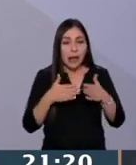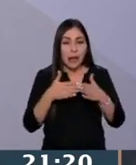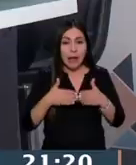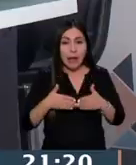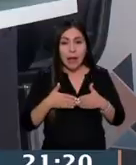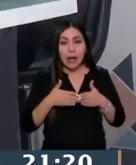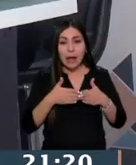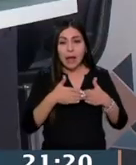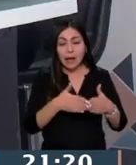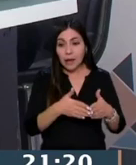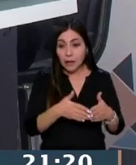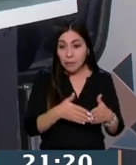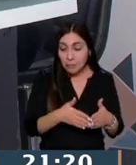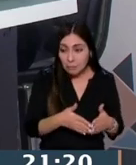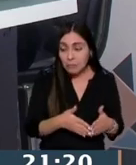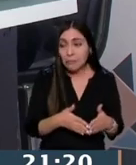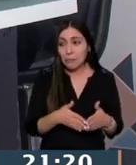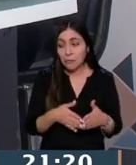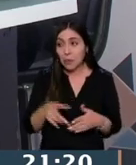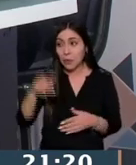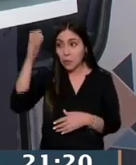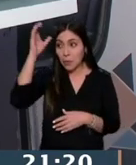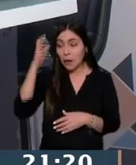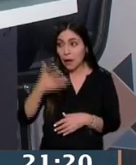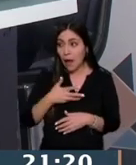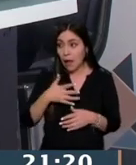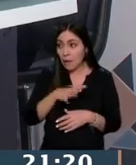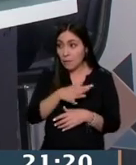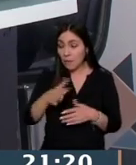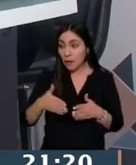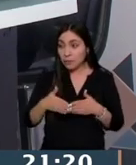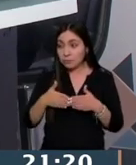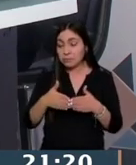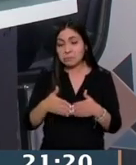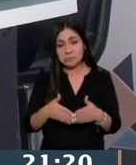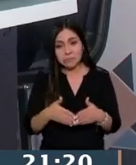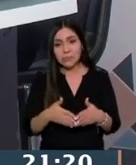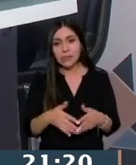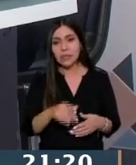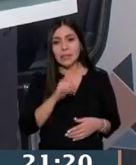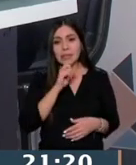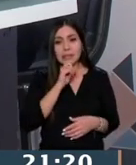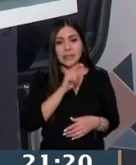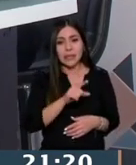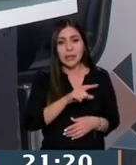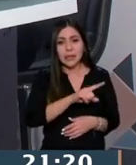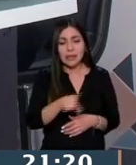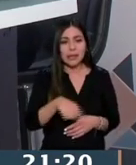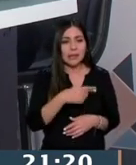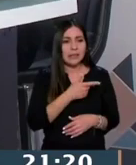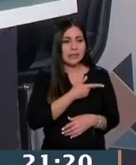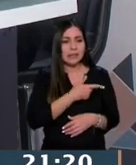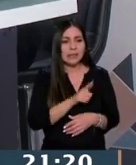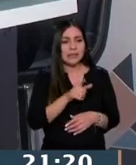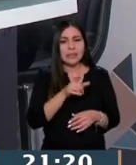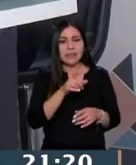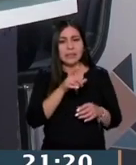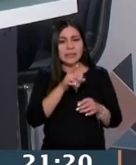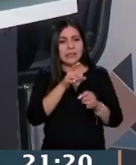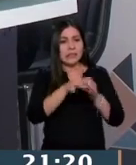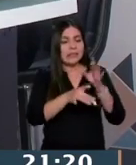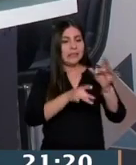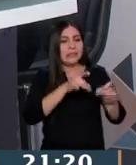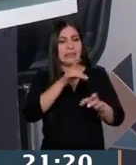en Culiacán. Hay puerto en Culiacán, según estos desinformadores, y el desprecio que sienten o que muestran hacia las audiencias,